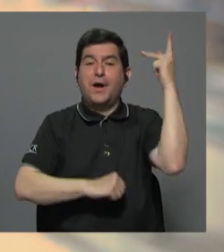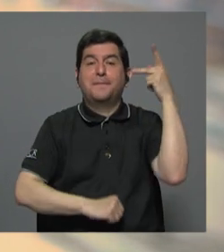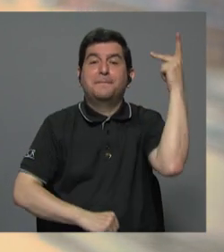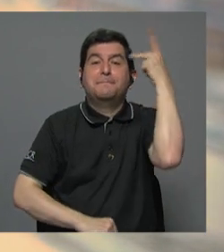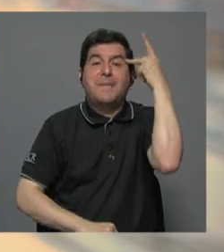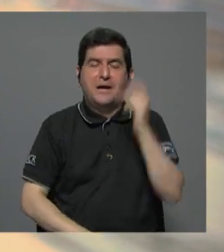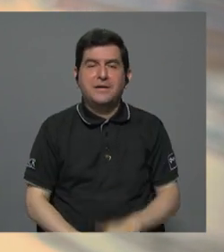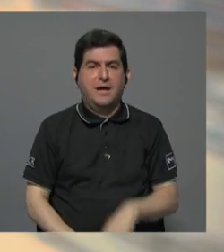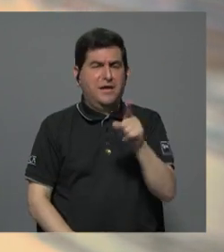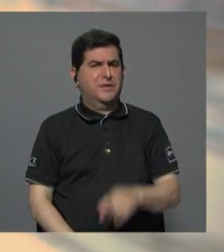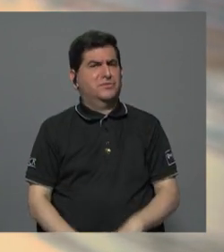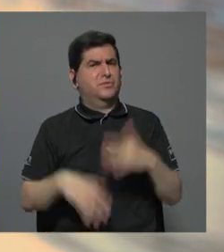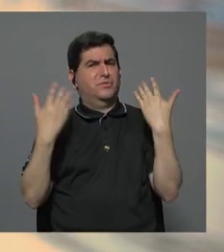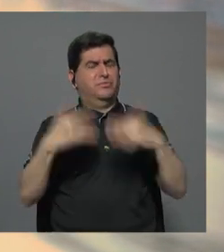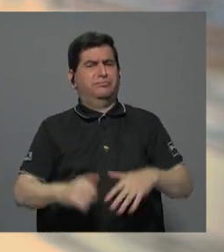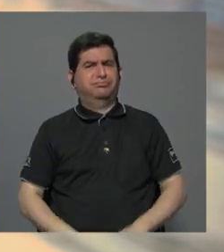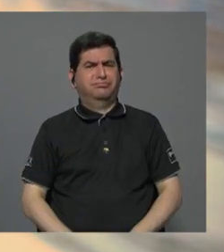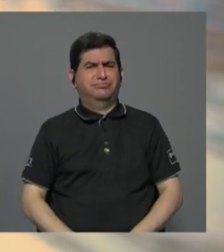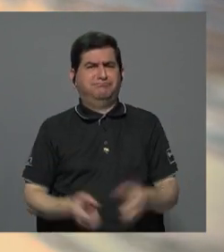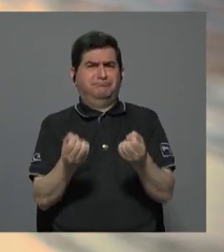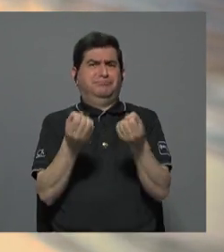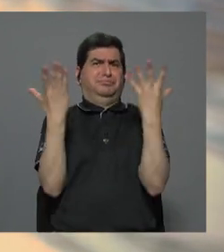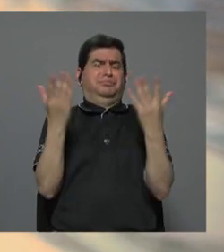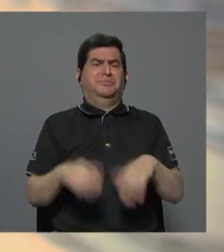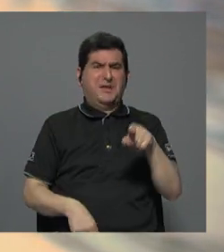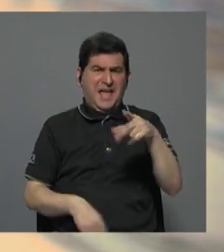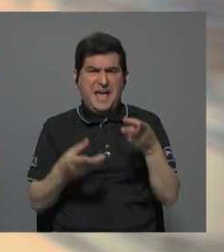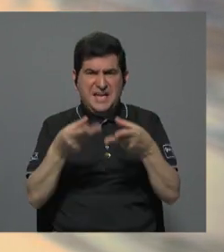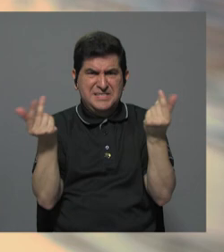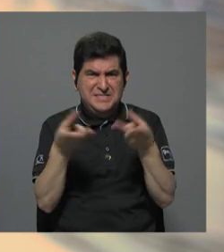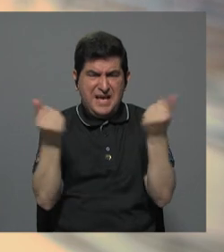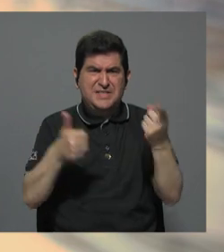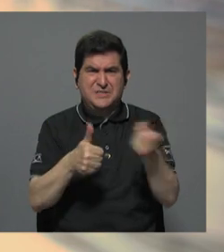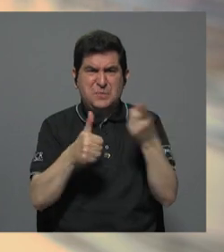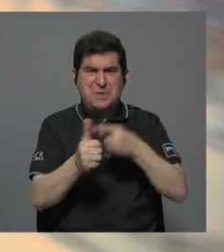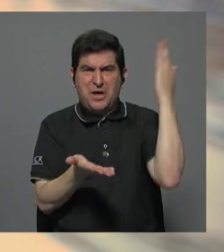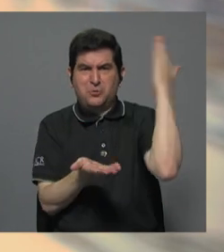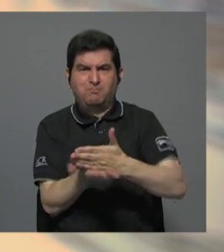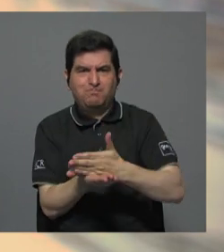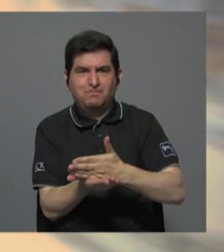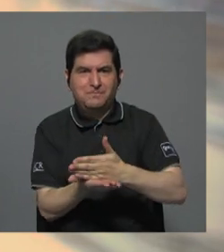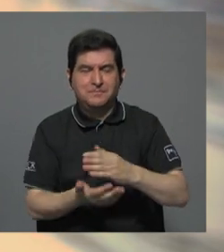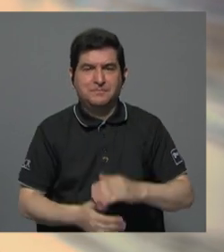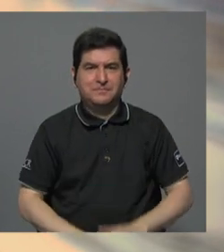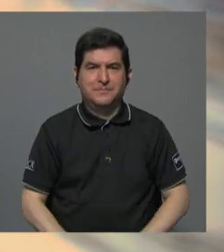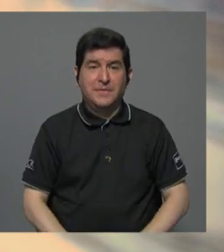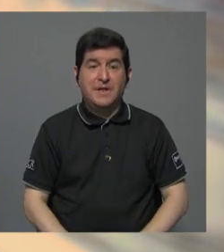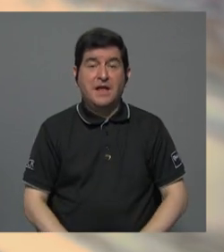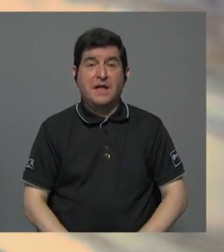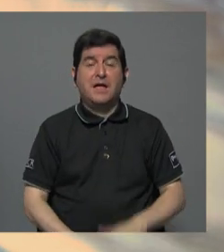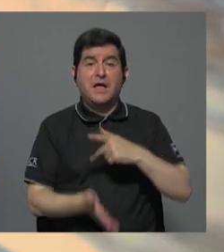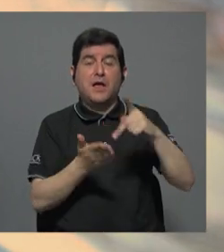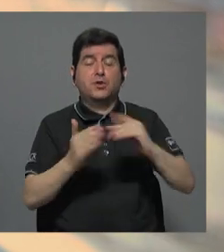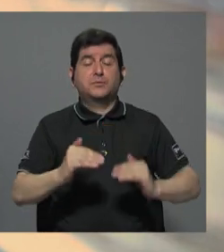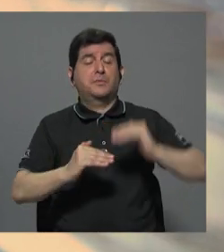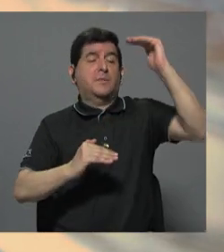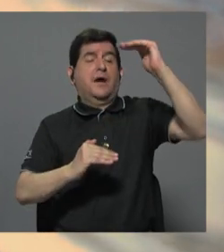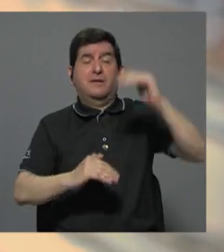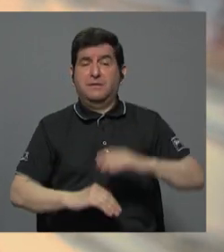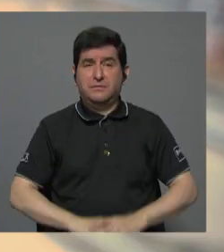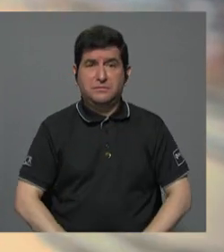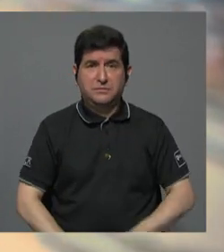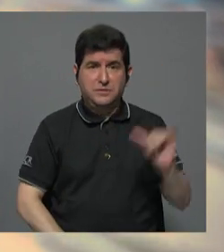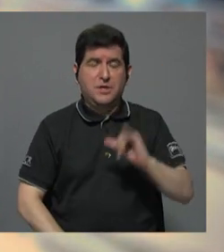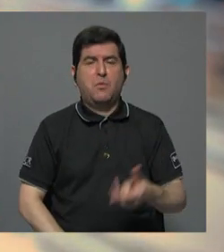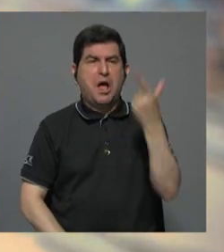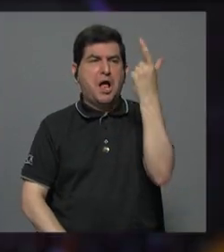es excesivos para mí ese es el gasto que se debería de recortar primero y los salarios más altos obviamente los salarios y